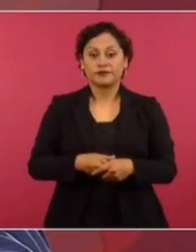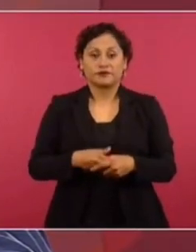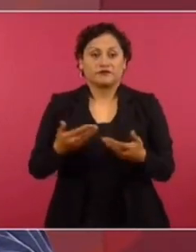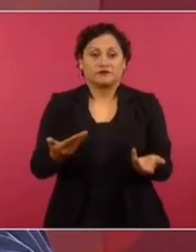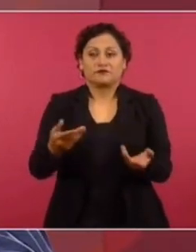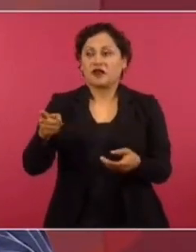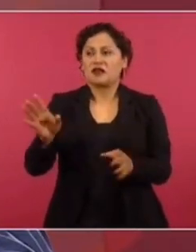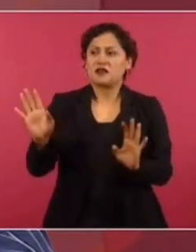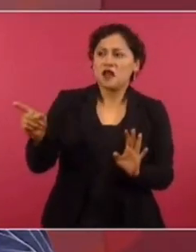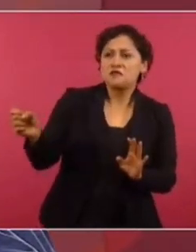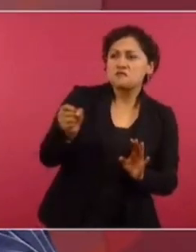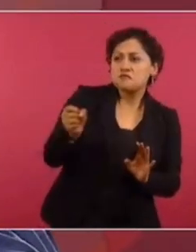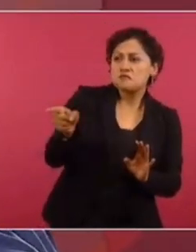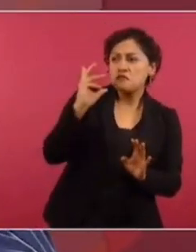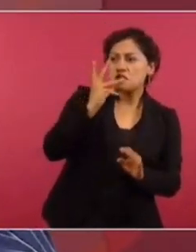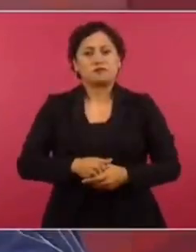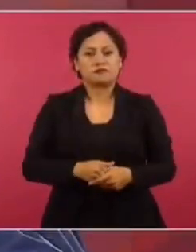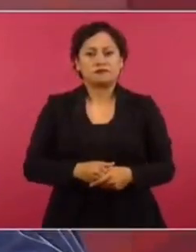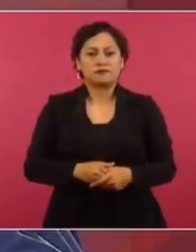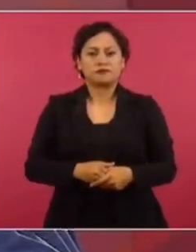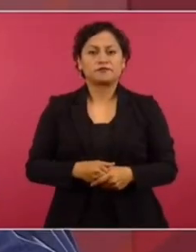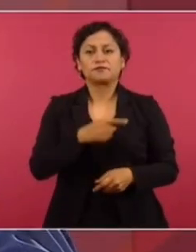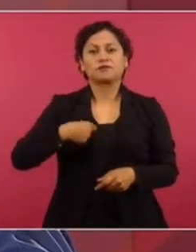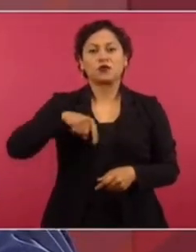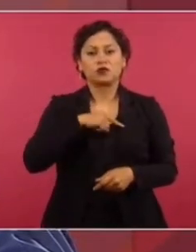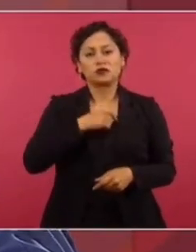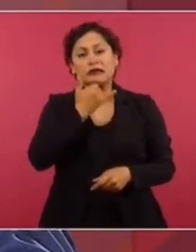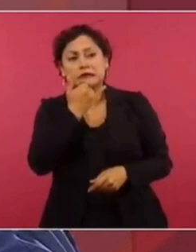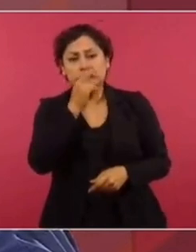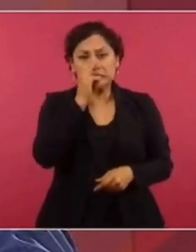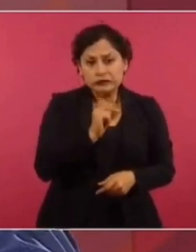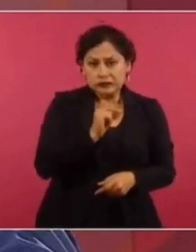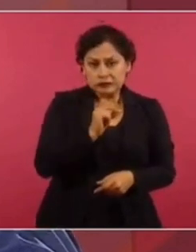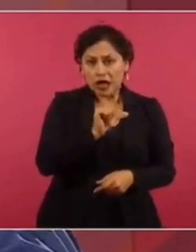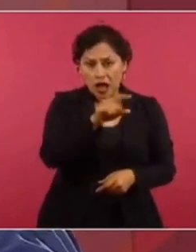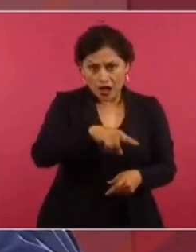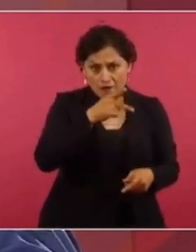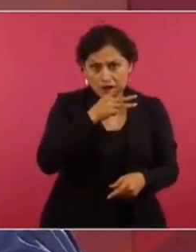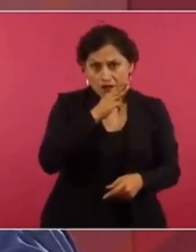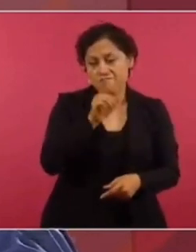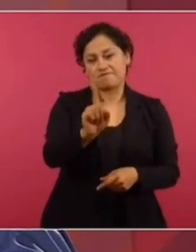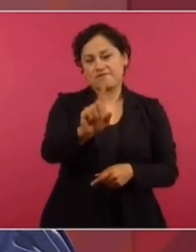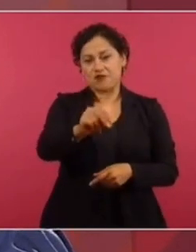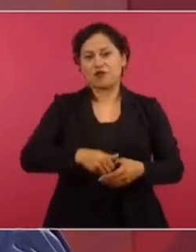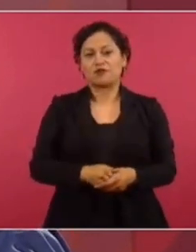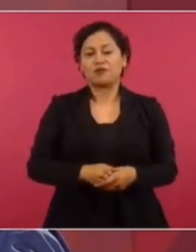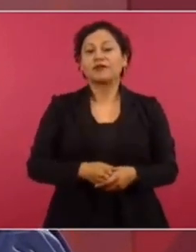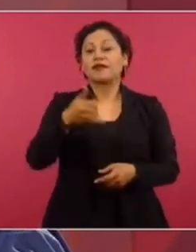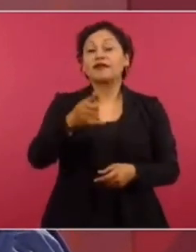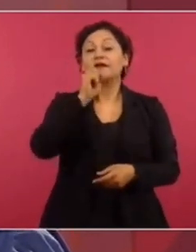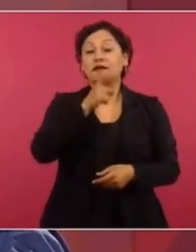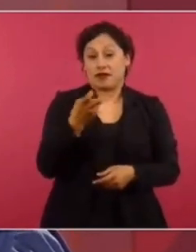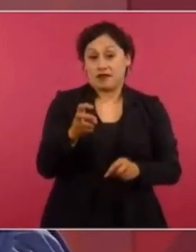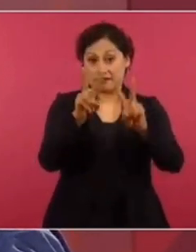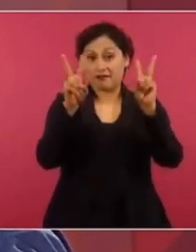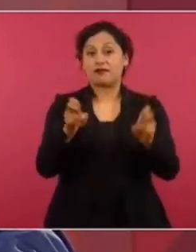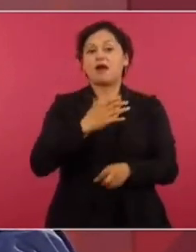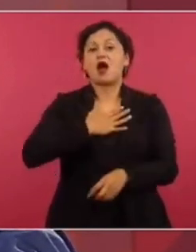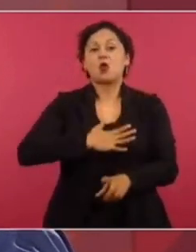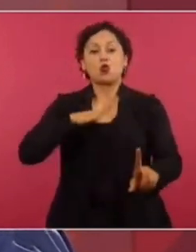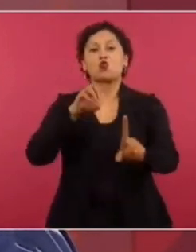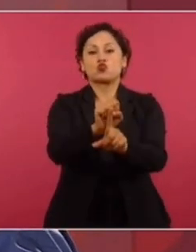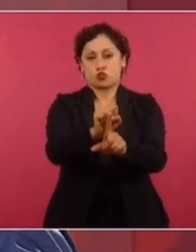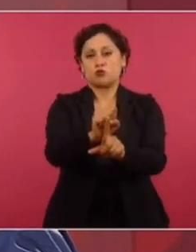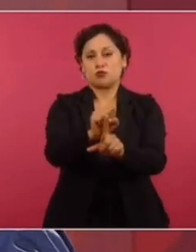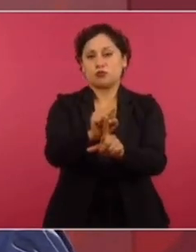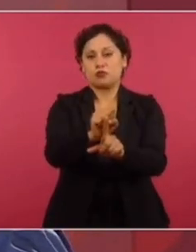florero, son ornamentales. No vamos nosotros a fallarle a los padres, y también es un asunto de justicia y es un asunto que tiene